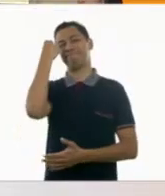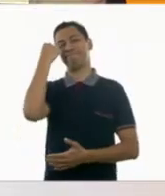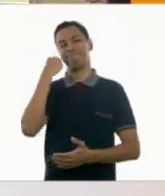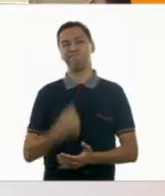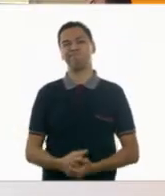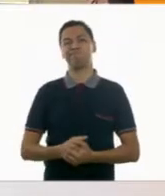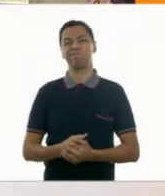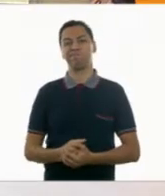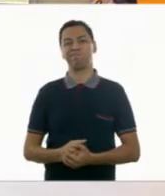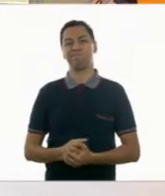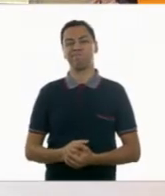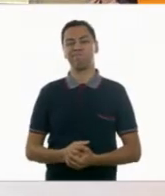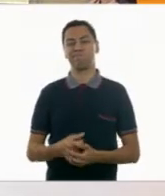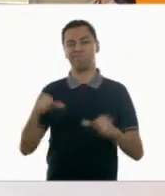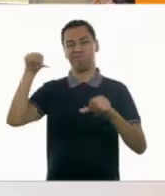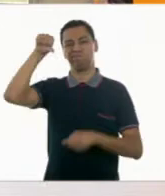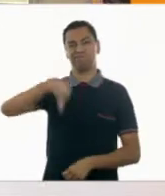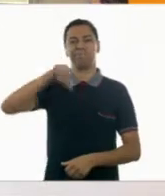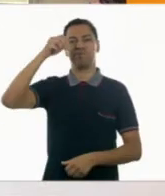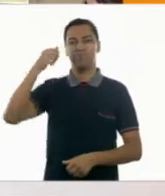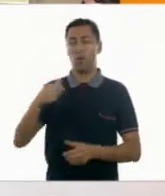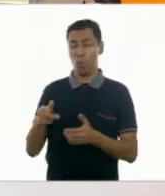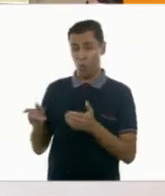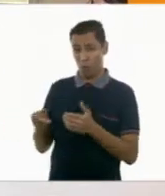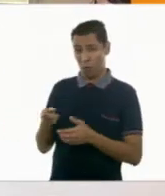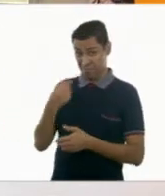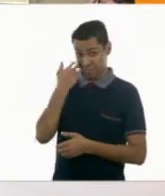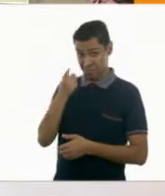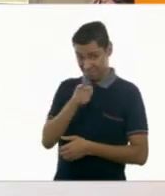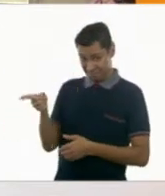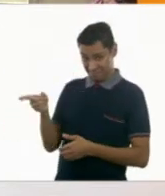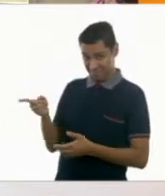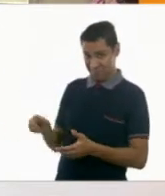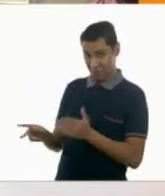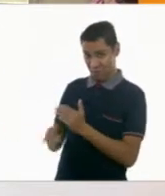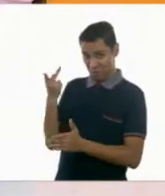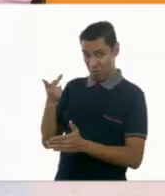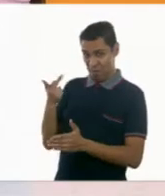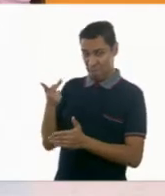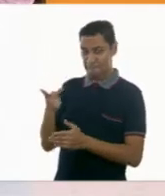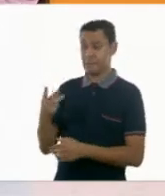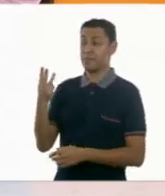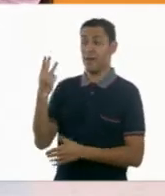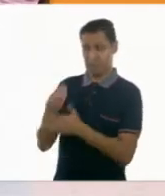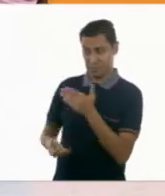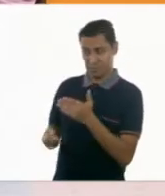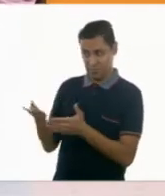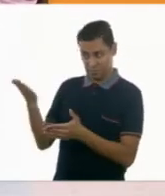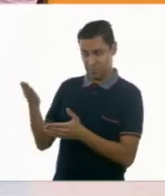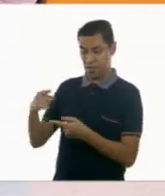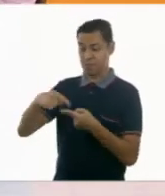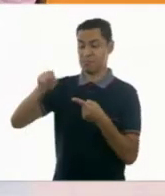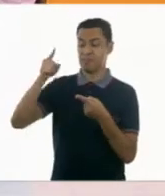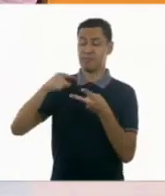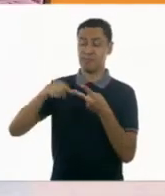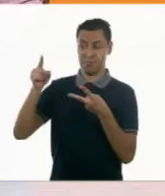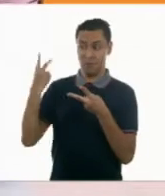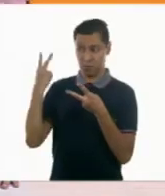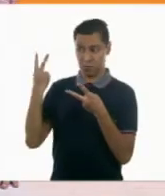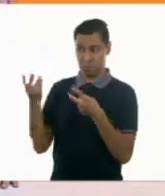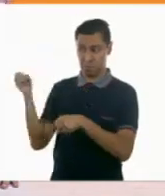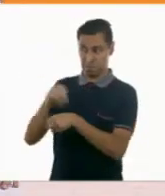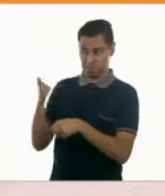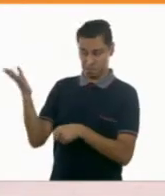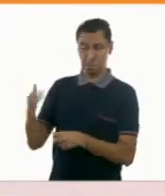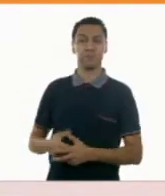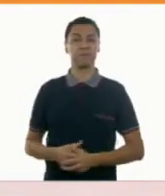¡Oh! Me quedé sin mis Vamos dos a darle puntos. Otra oportunidad, Ale, ¿les parece? Sí. Va de nuevo. 3 últimas oportunidades. Por 2 puntos.